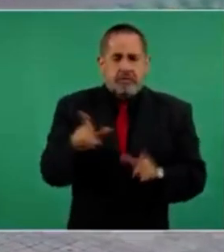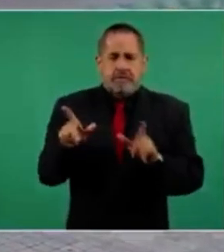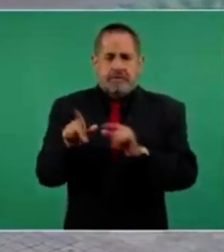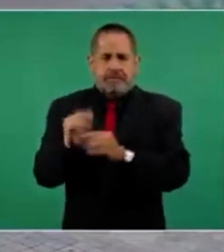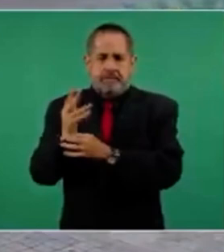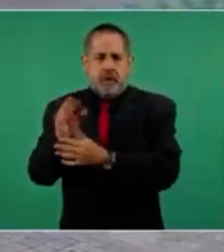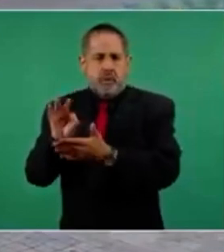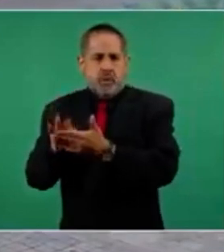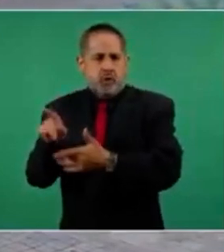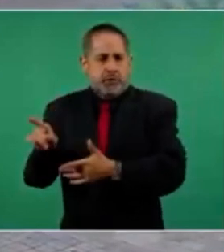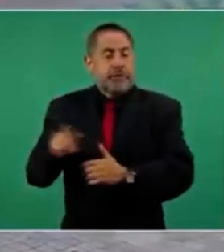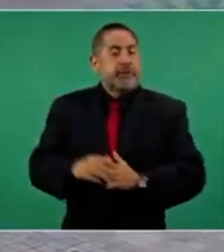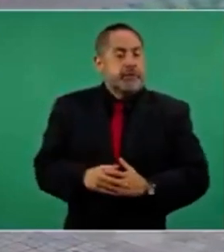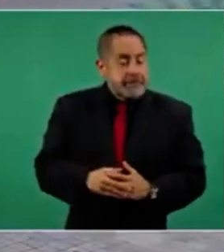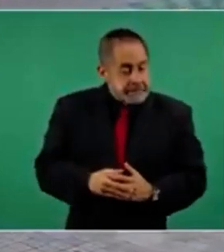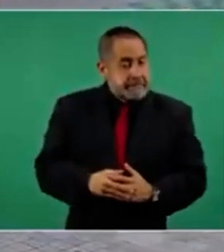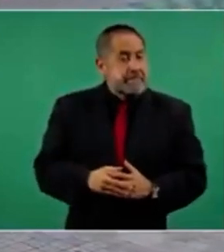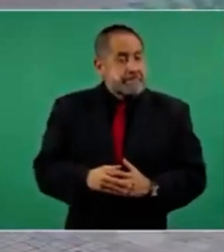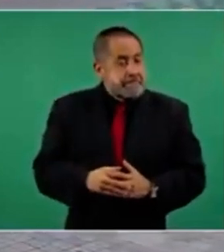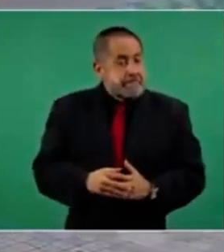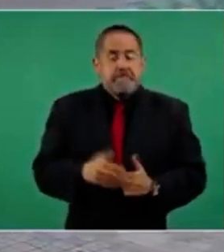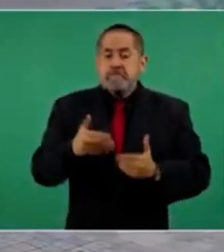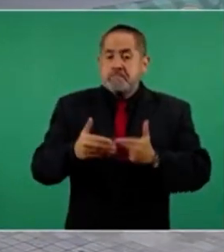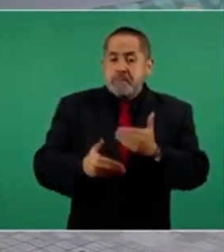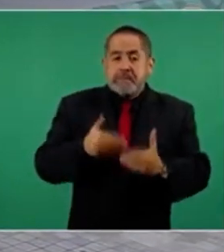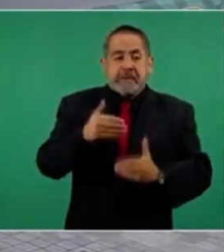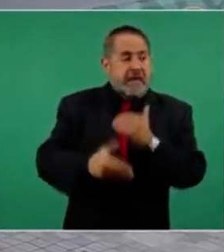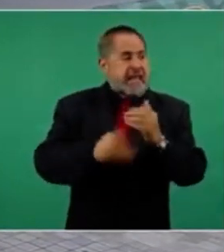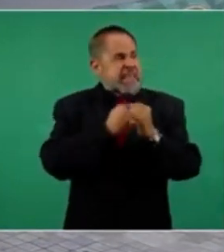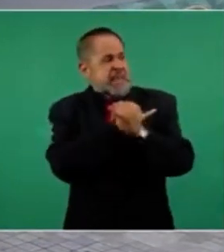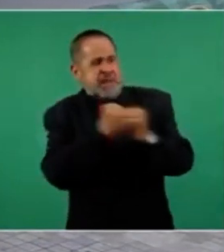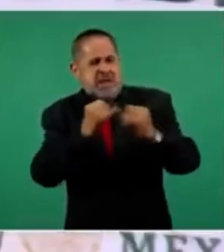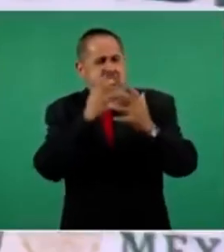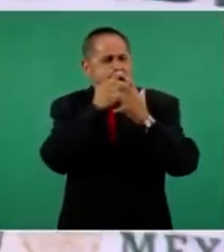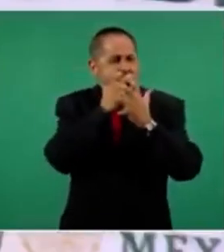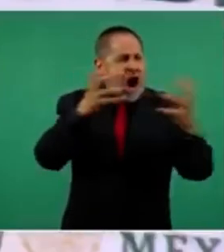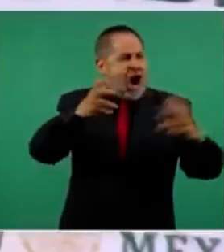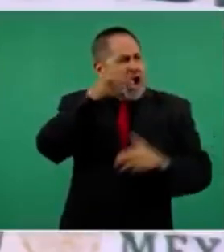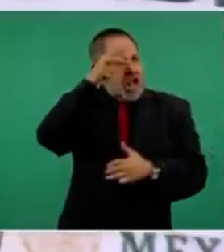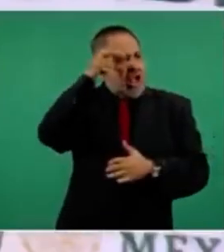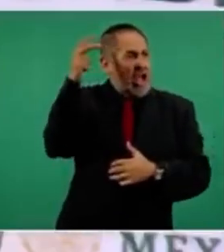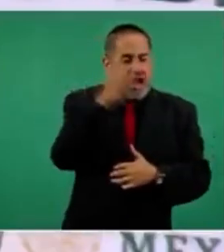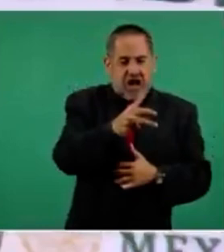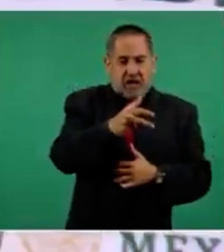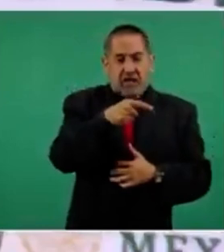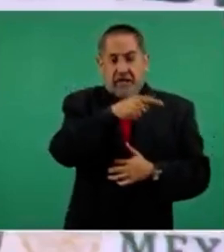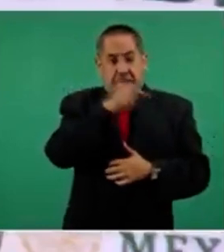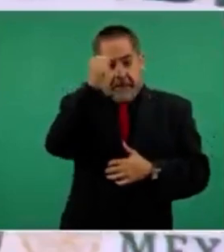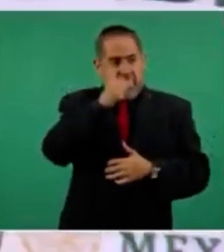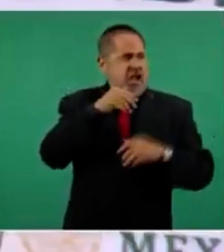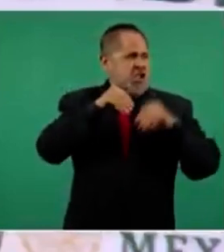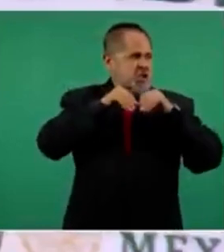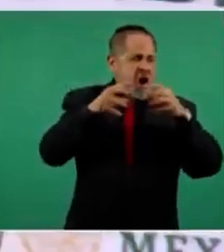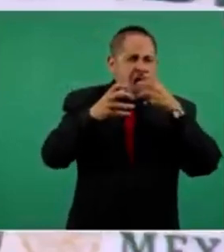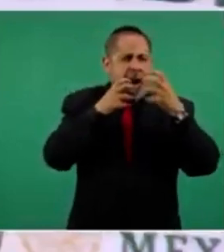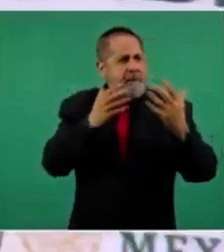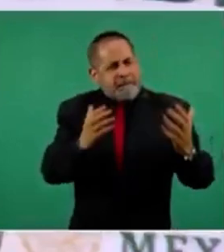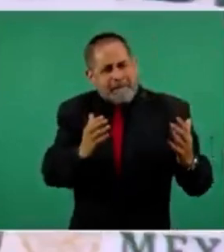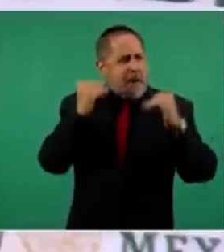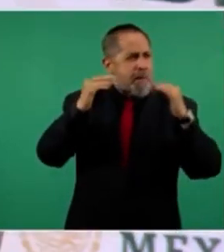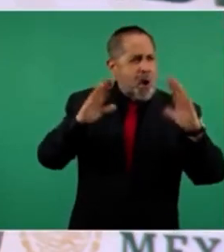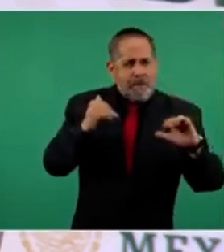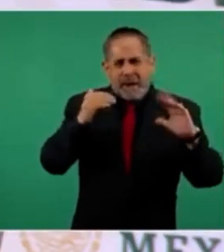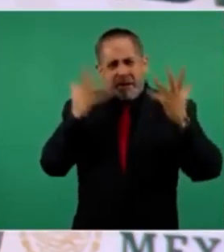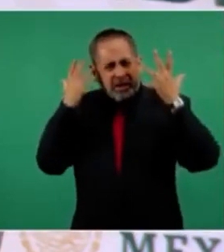el proceso independentista mexicano, que iniciara con el grito de Dolores protagonizado por el padre Miguel Hidalgo, un día como hoy